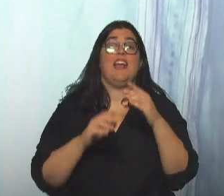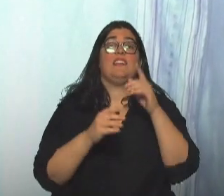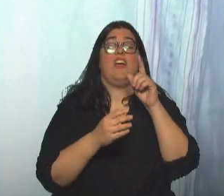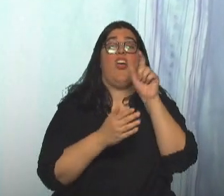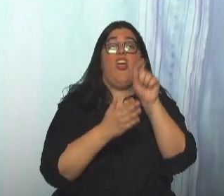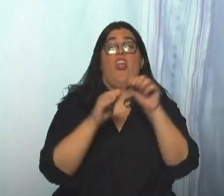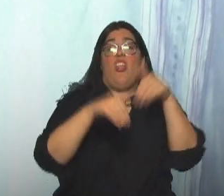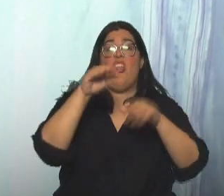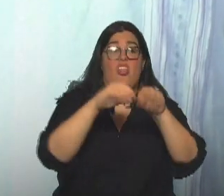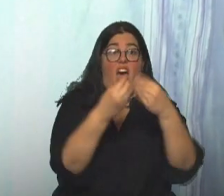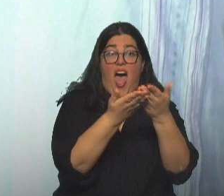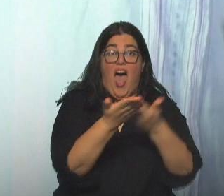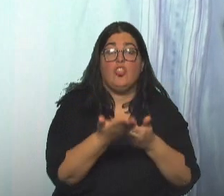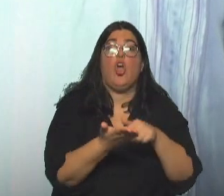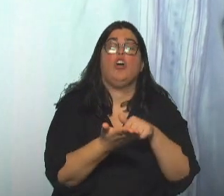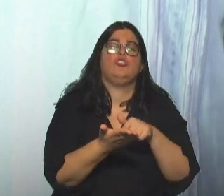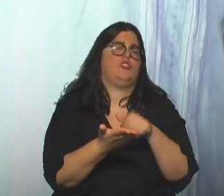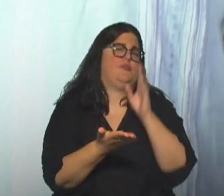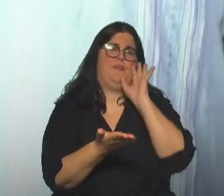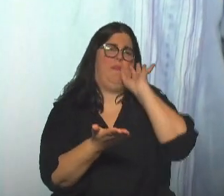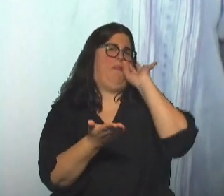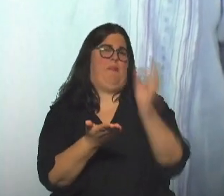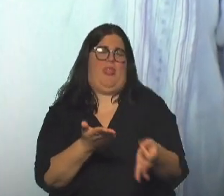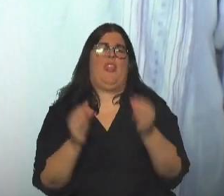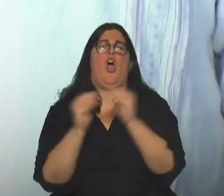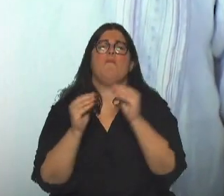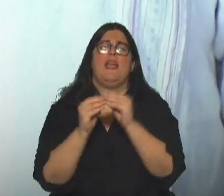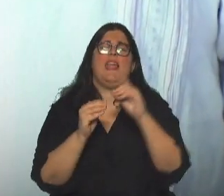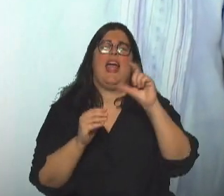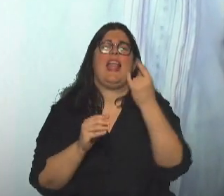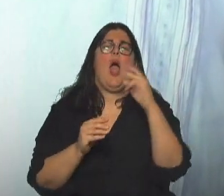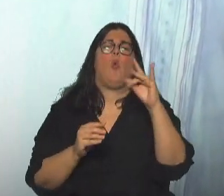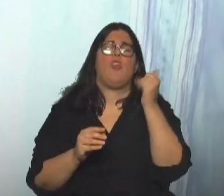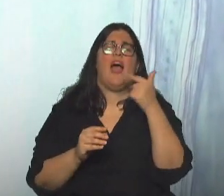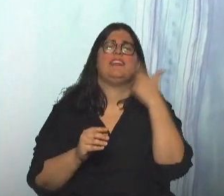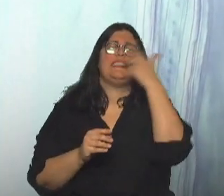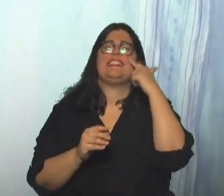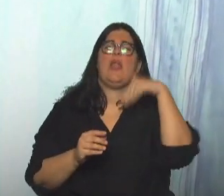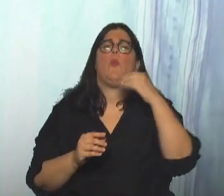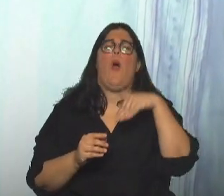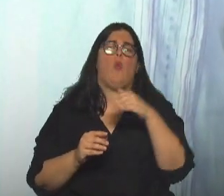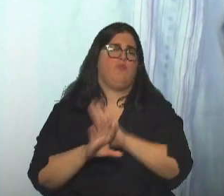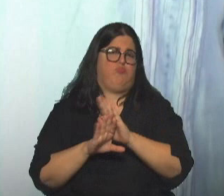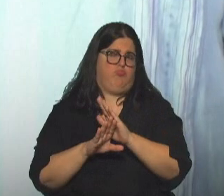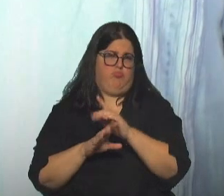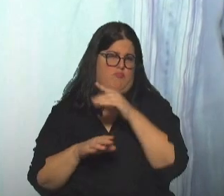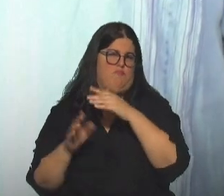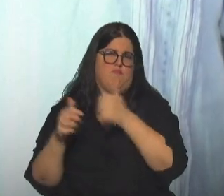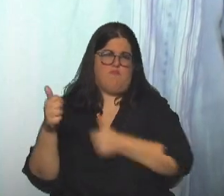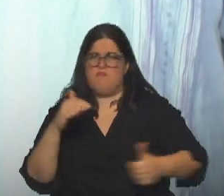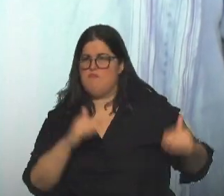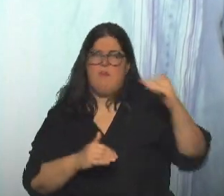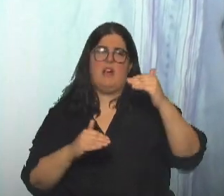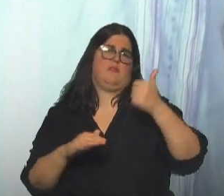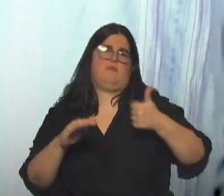manera inobjetable que la compañera Claudia Sheinbaum Pardo obtuvo el mejor